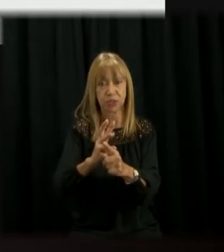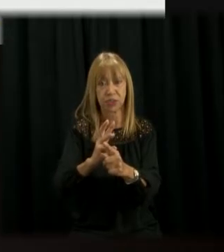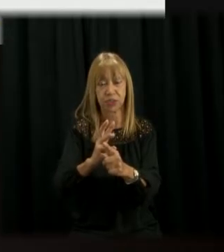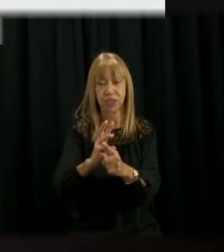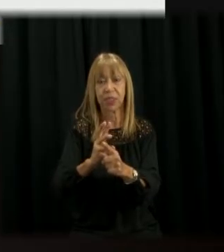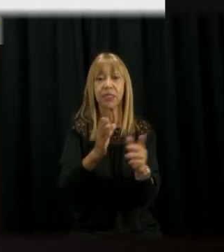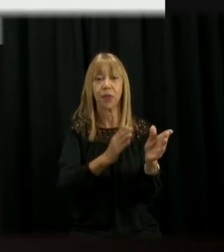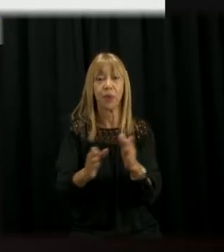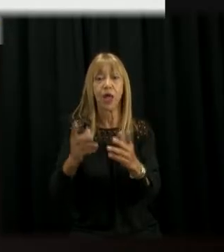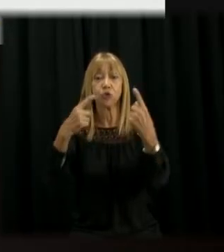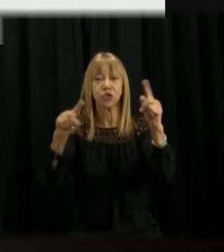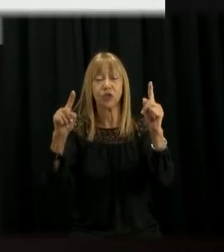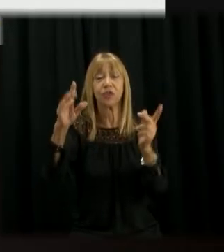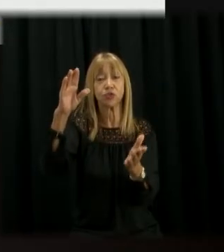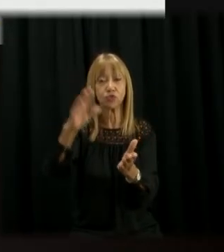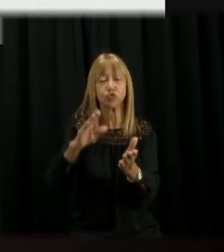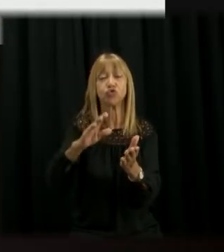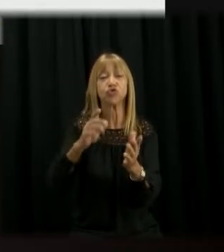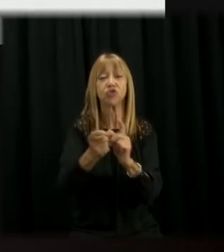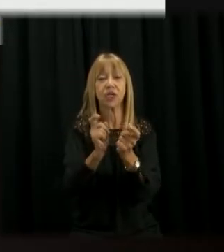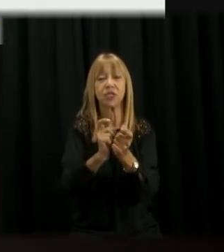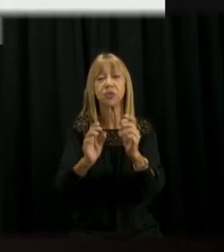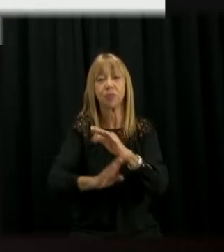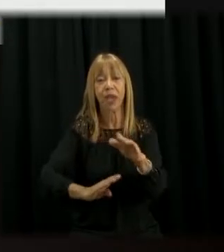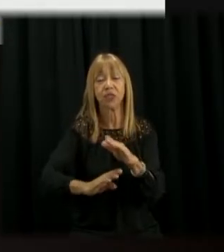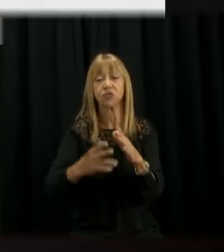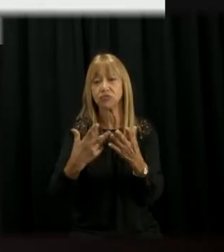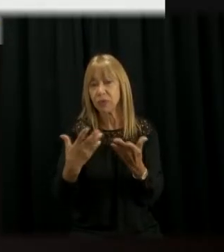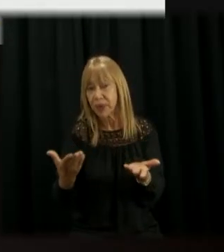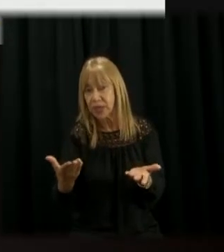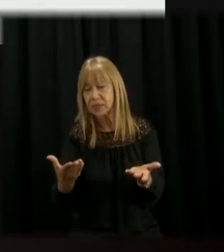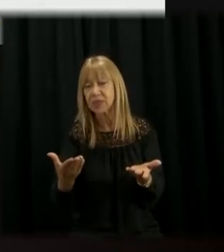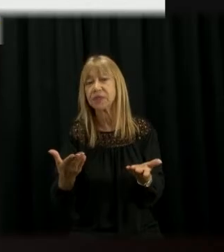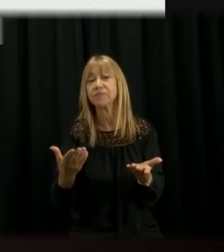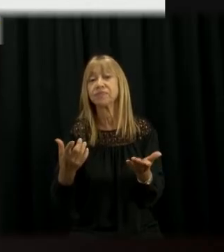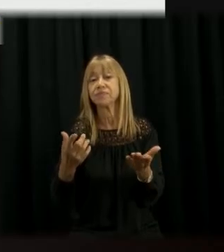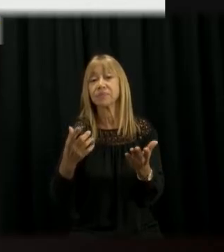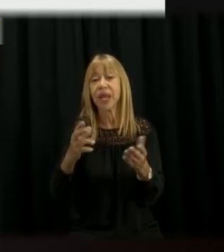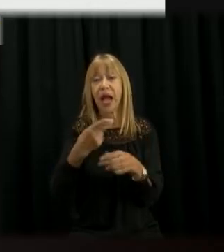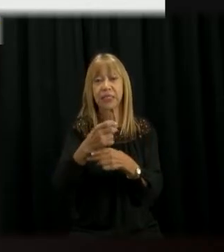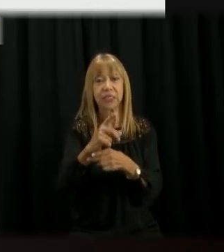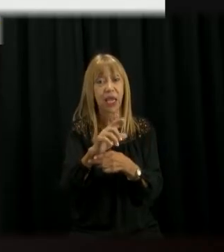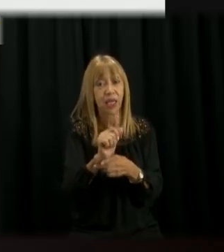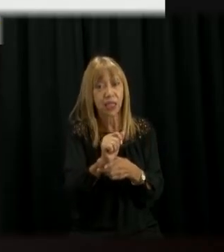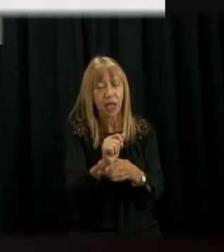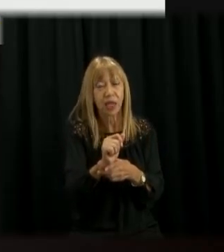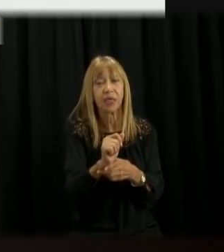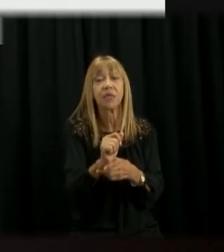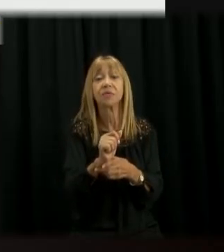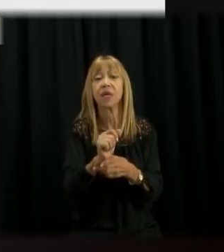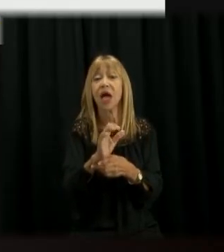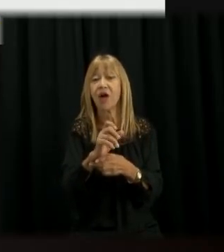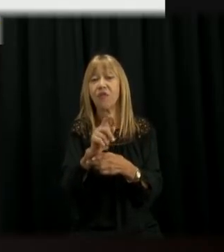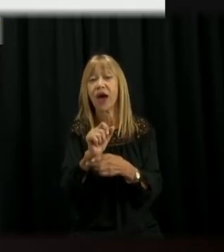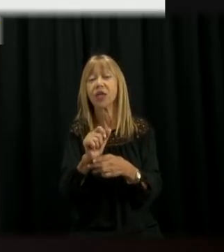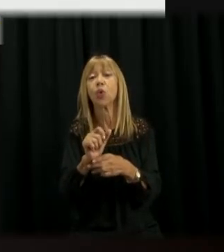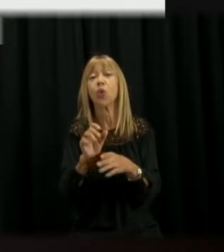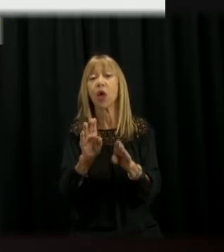reducirlo a 6 meses. El plan para cumplir con esta reducción se debe a 3 GPA. Hacienda, AFAF,